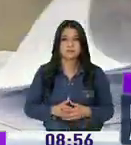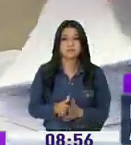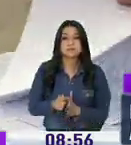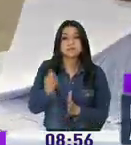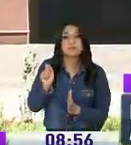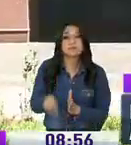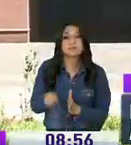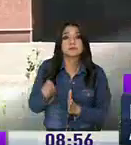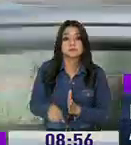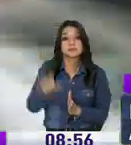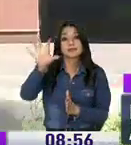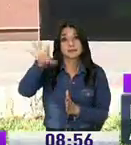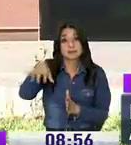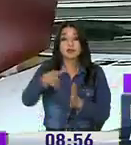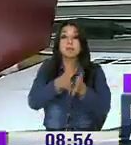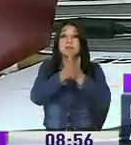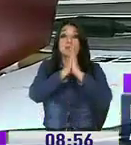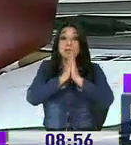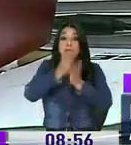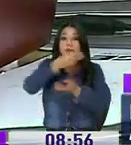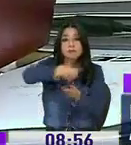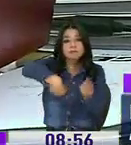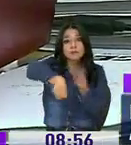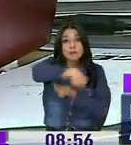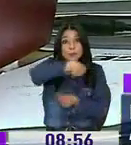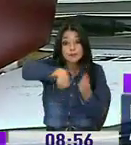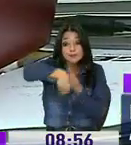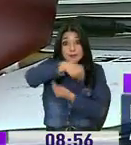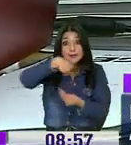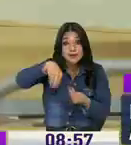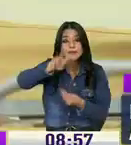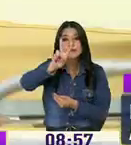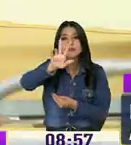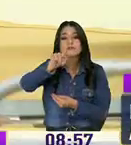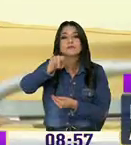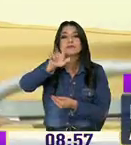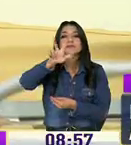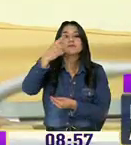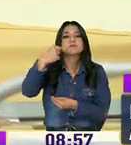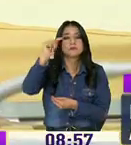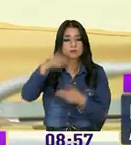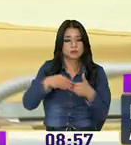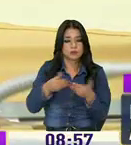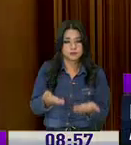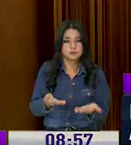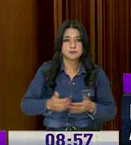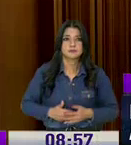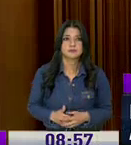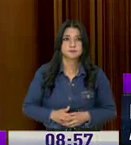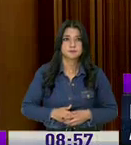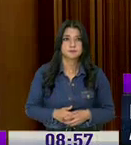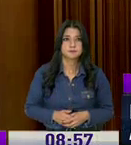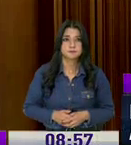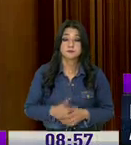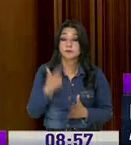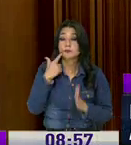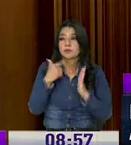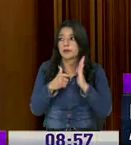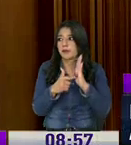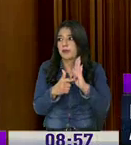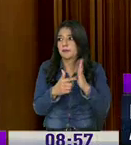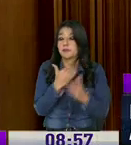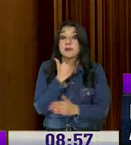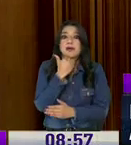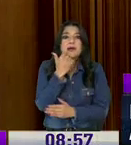Procuraduría General del Estado reclama como reparación integral 23,3 millones de dólares. En el evento de que existiera